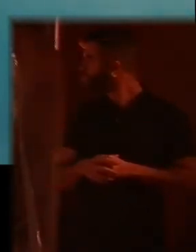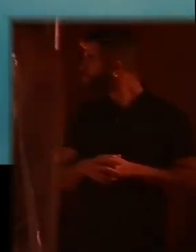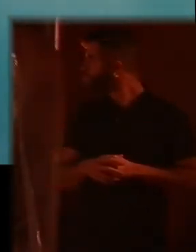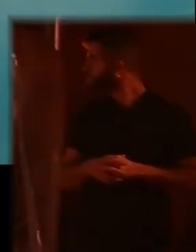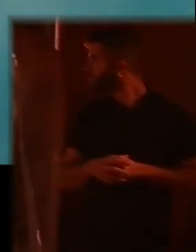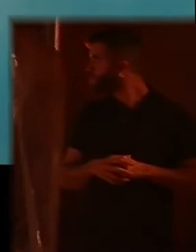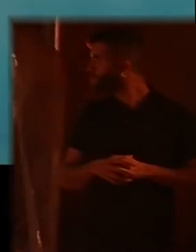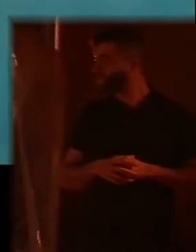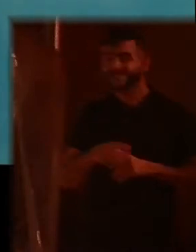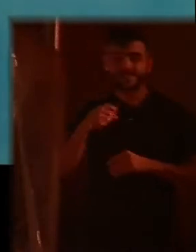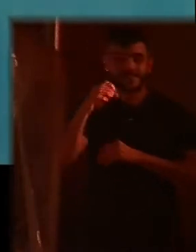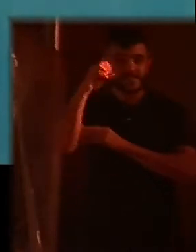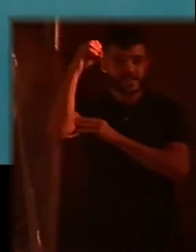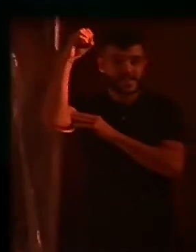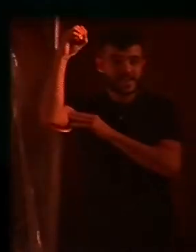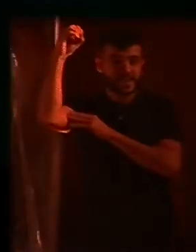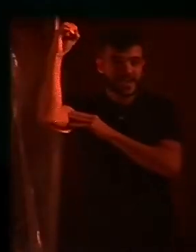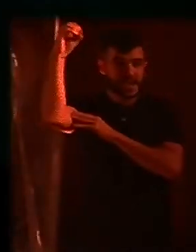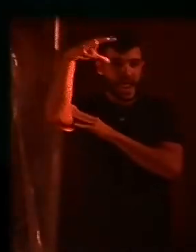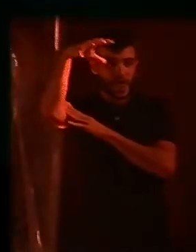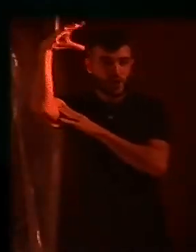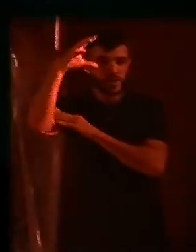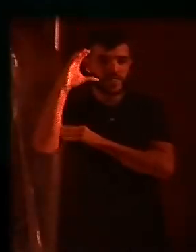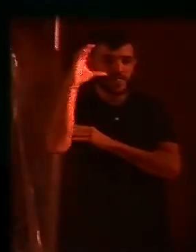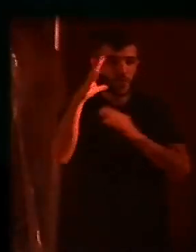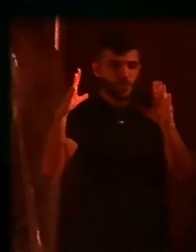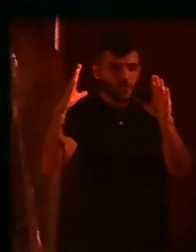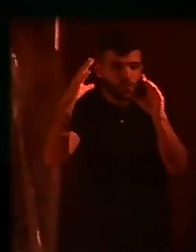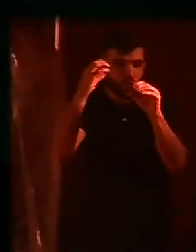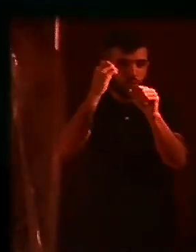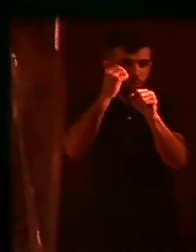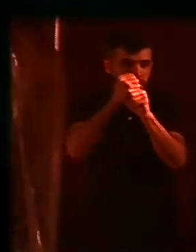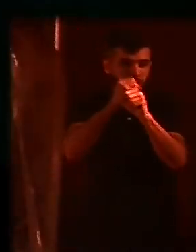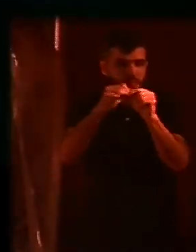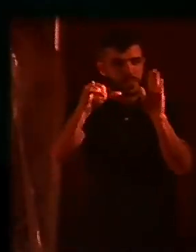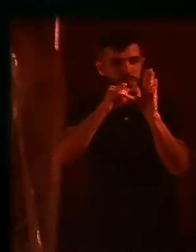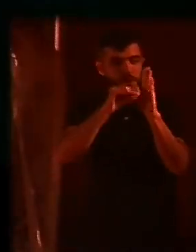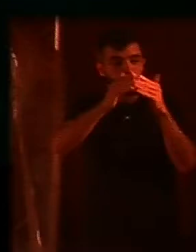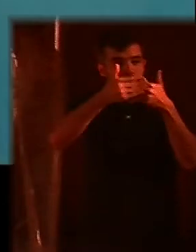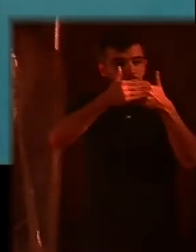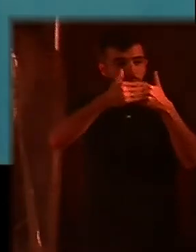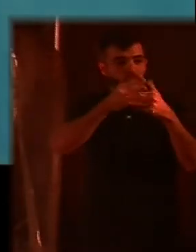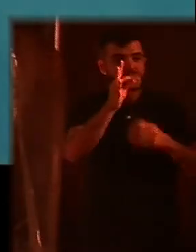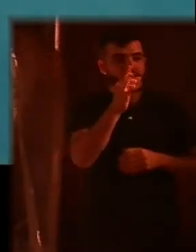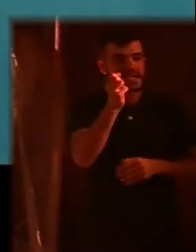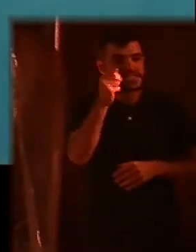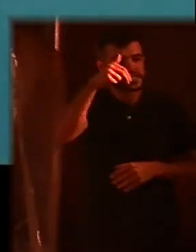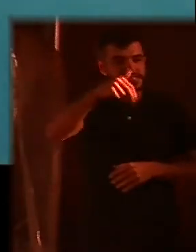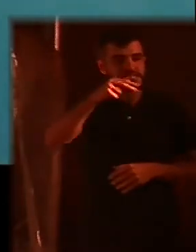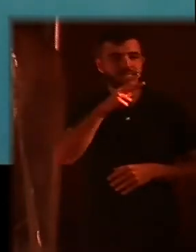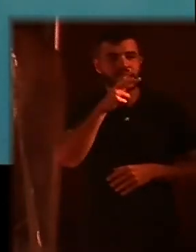He visto rayos de brillar en la oscuridad cerca de la puerta de Tannhausen.